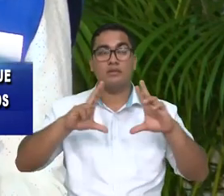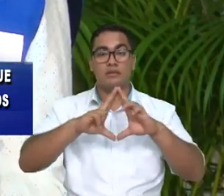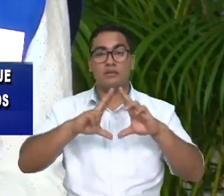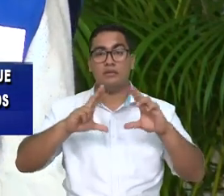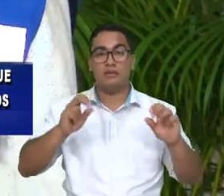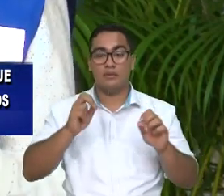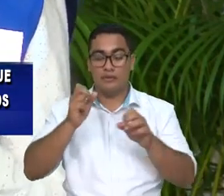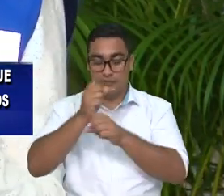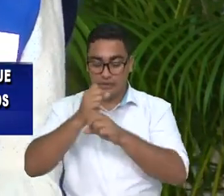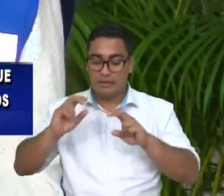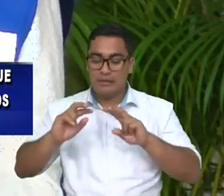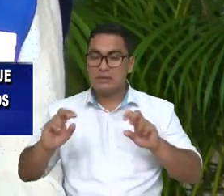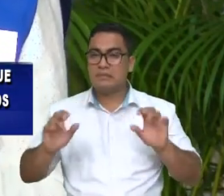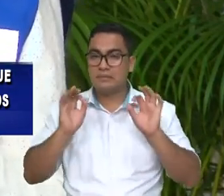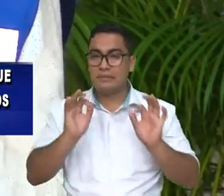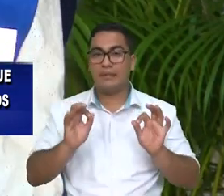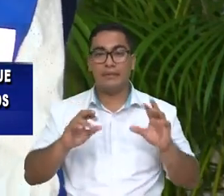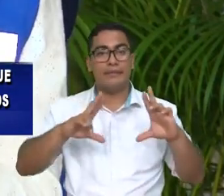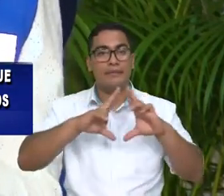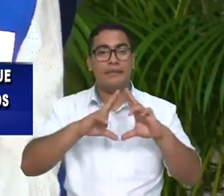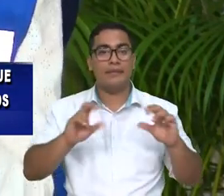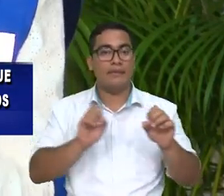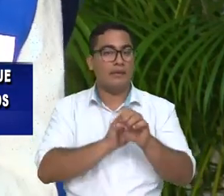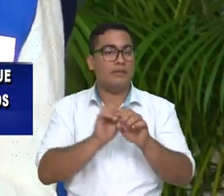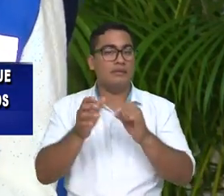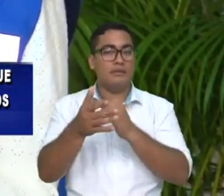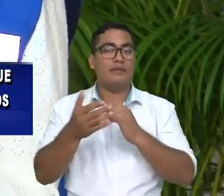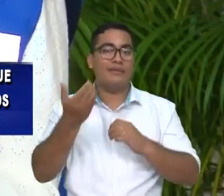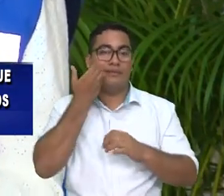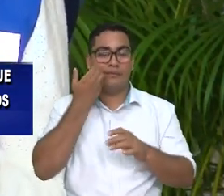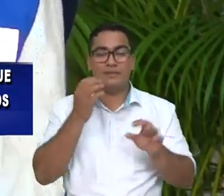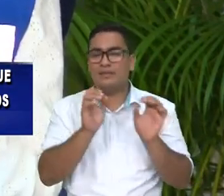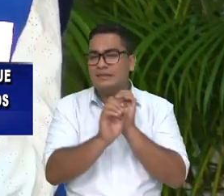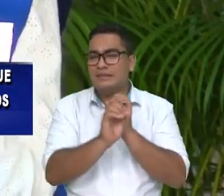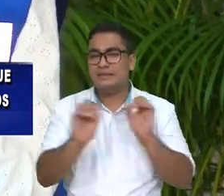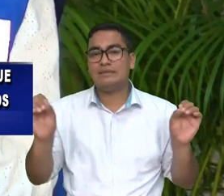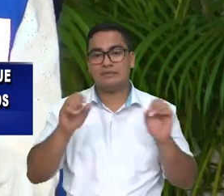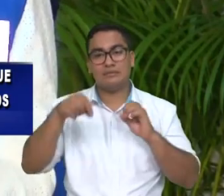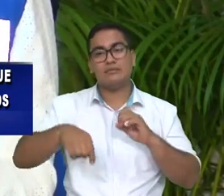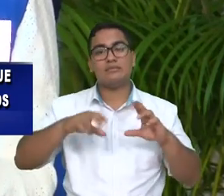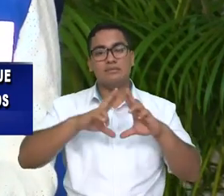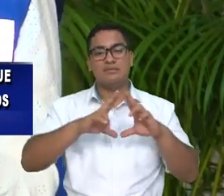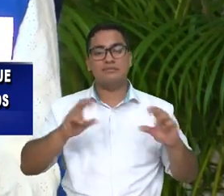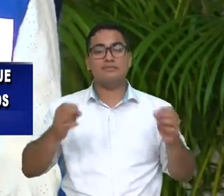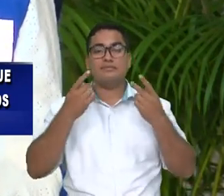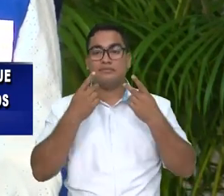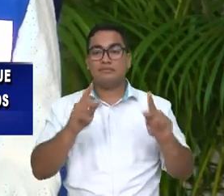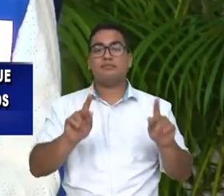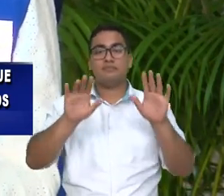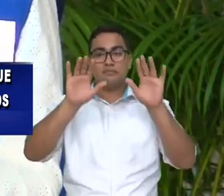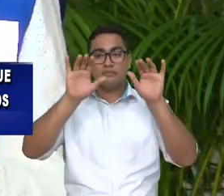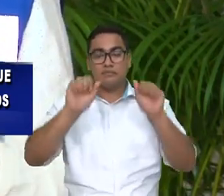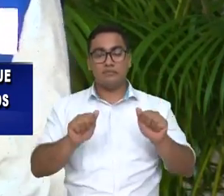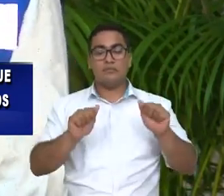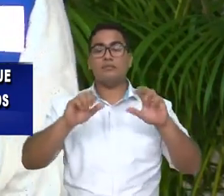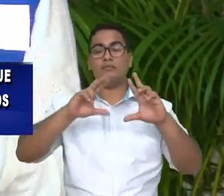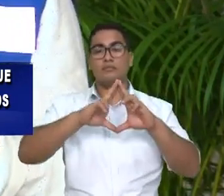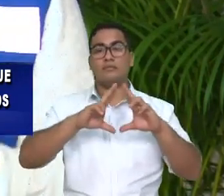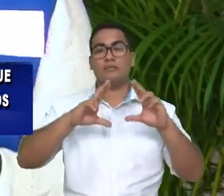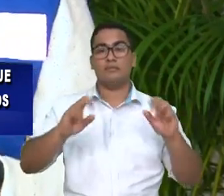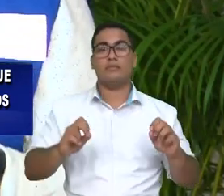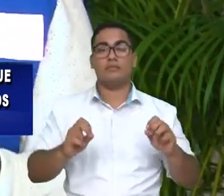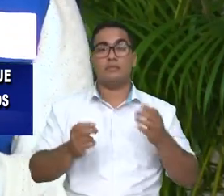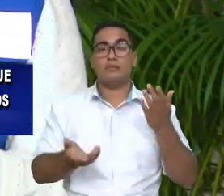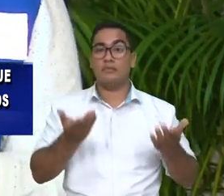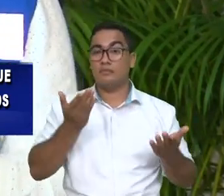a Dios Nicaragua todavía no cuenta con ningún caso positivo, pero las pruebas ya las tiene en nuestro país para, en